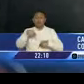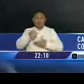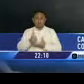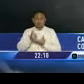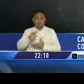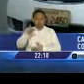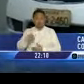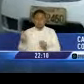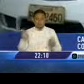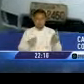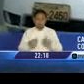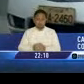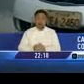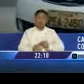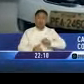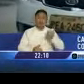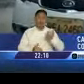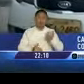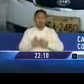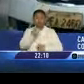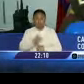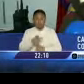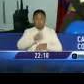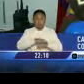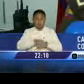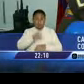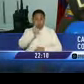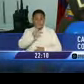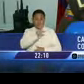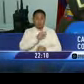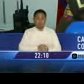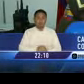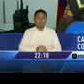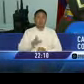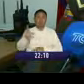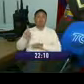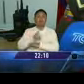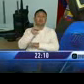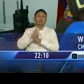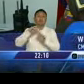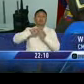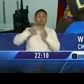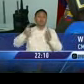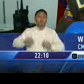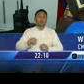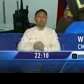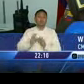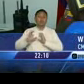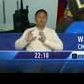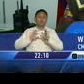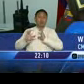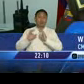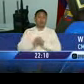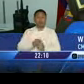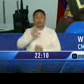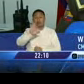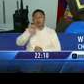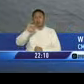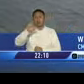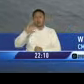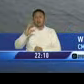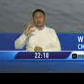al herido y otros salieron en busca del gatillero. Es el director de Tecnologías de la Información y Comunicación de la Agencia Nacional de